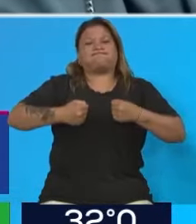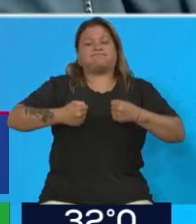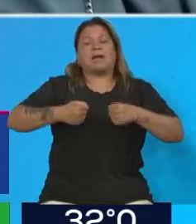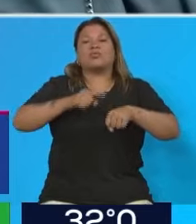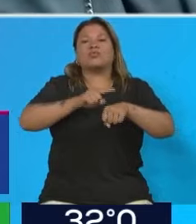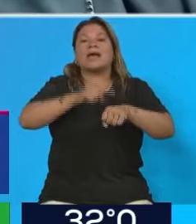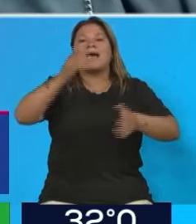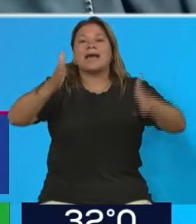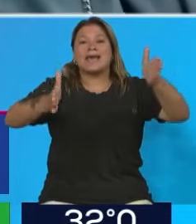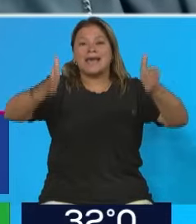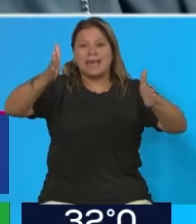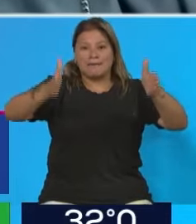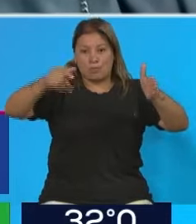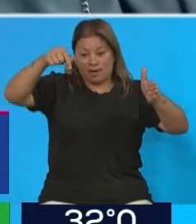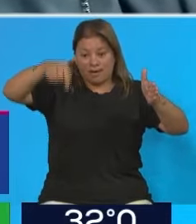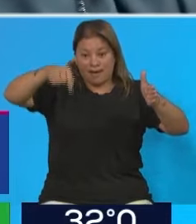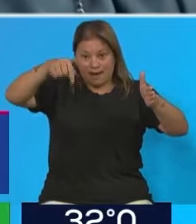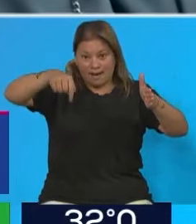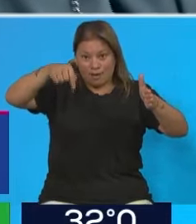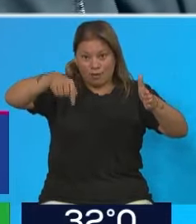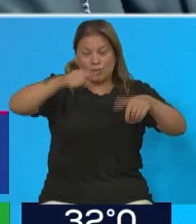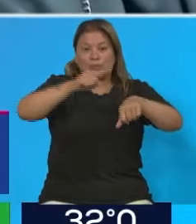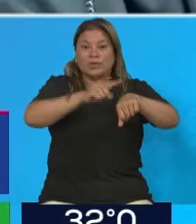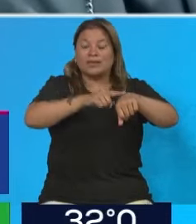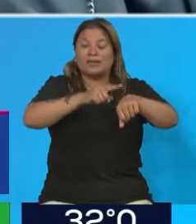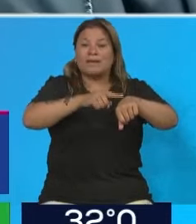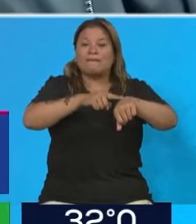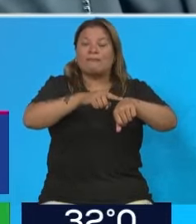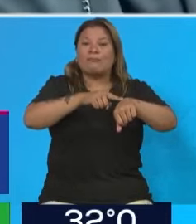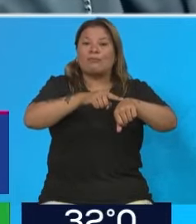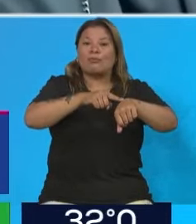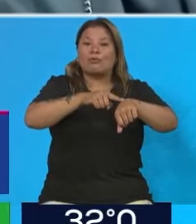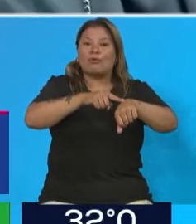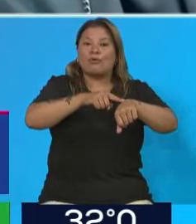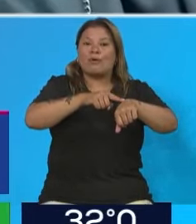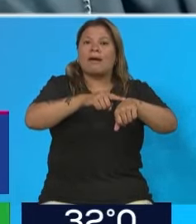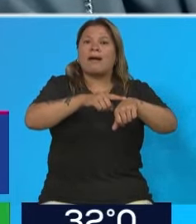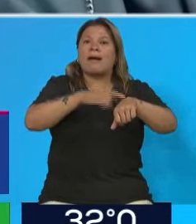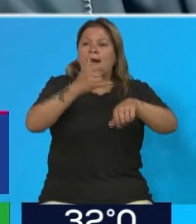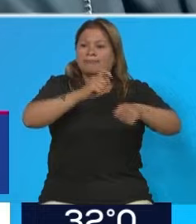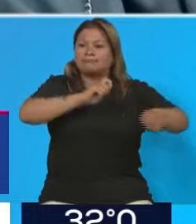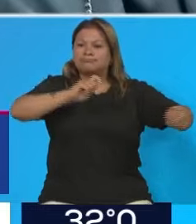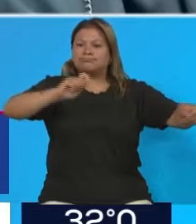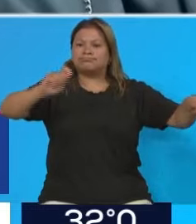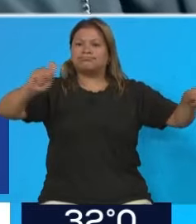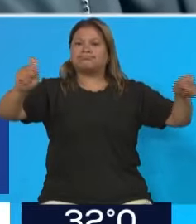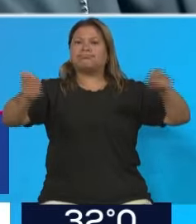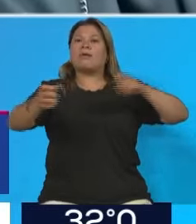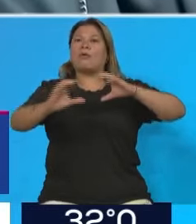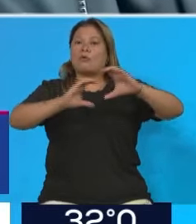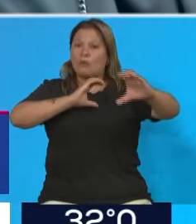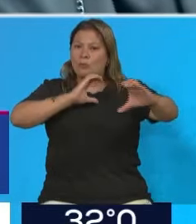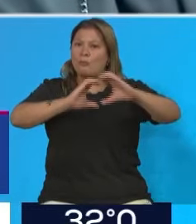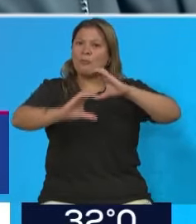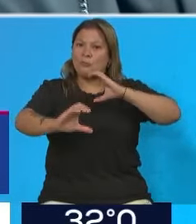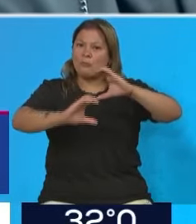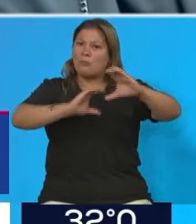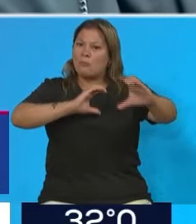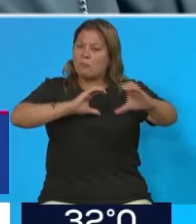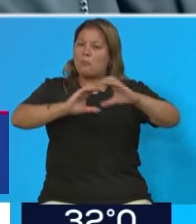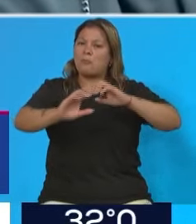época que se está dando hay un tiempo en el cual se está dando una formación de la comunicación